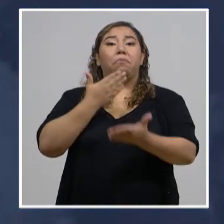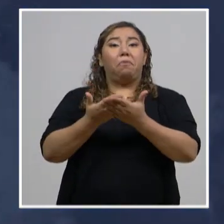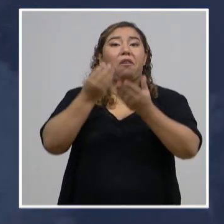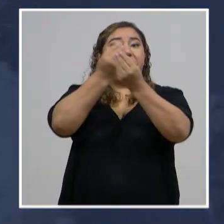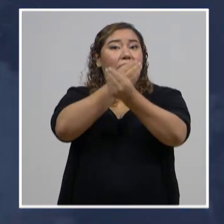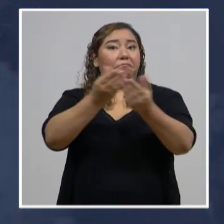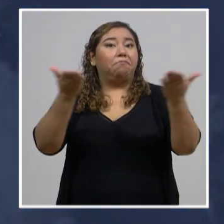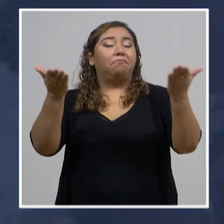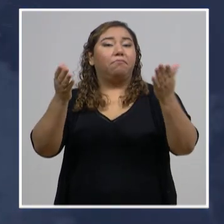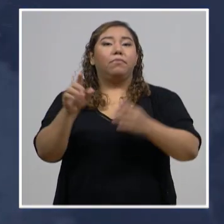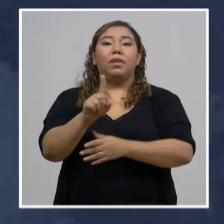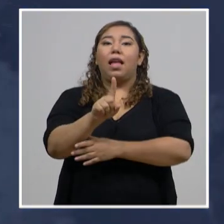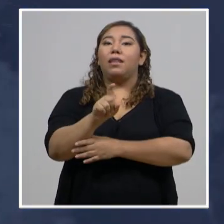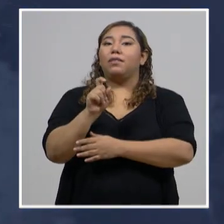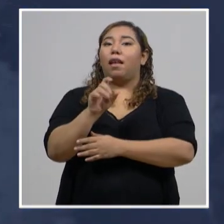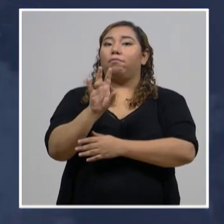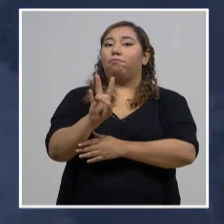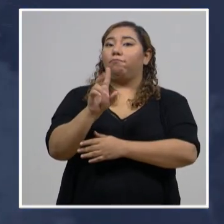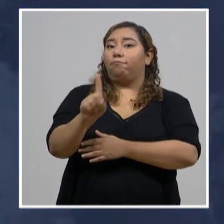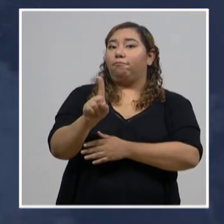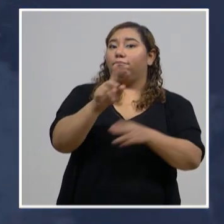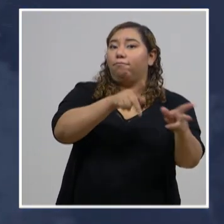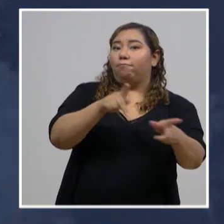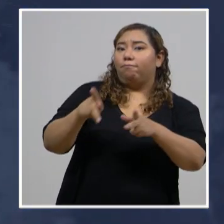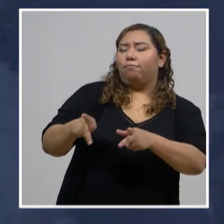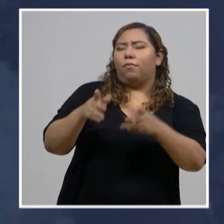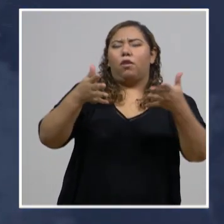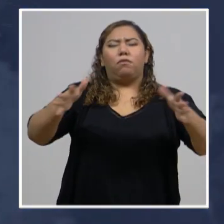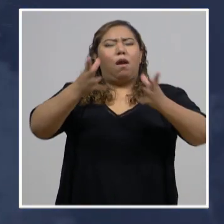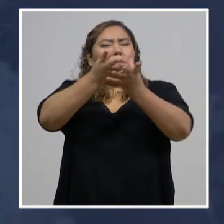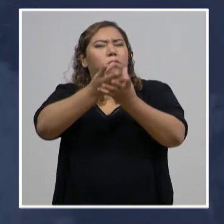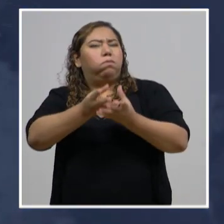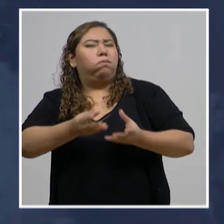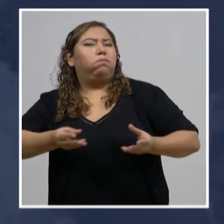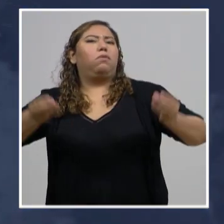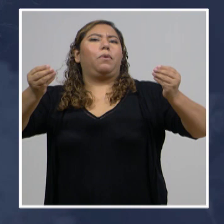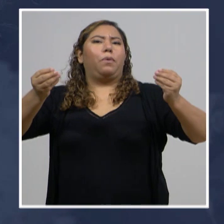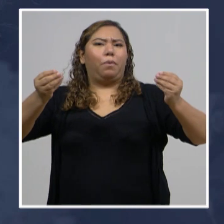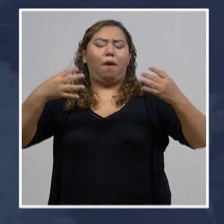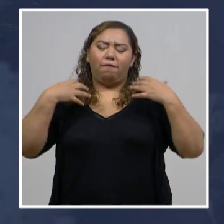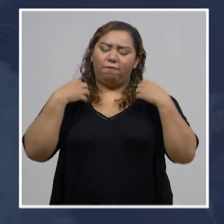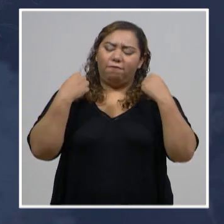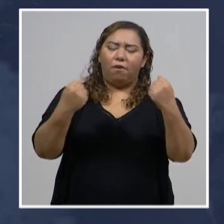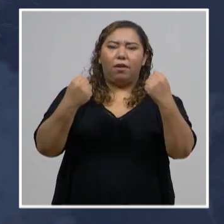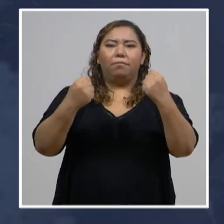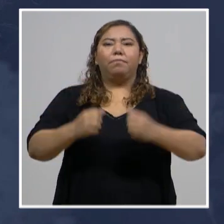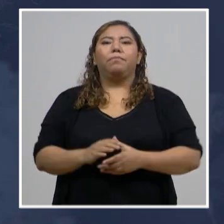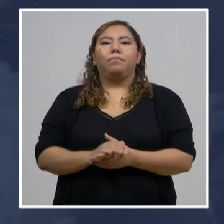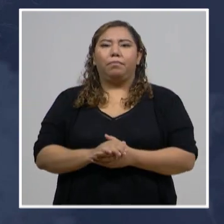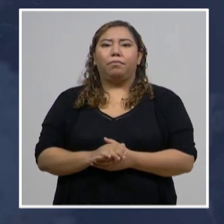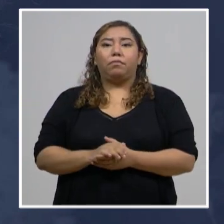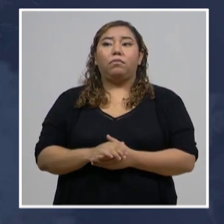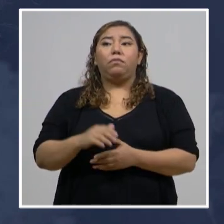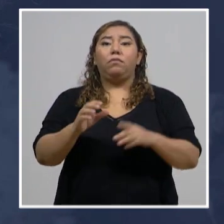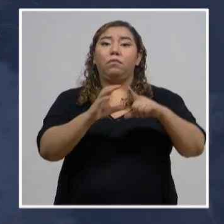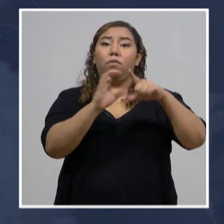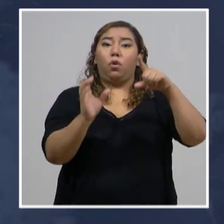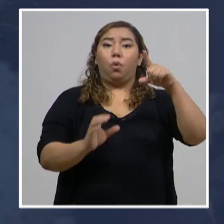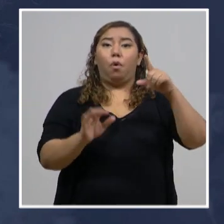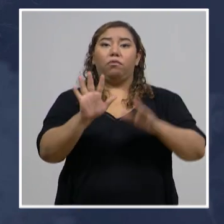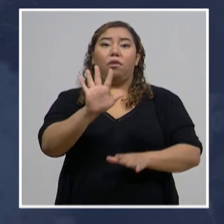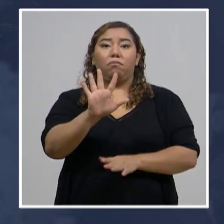171 compatriotas se han recuperado y han vencido esta enfermedad. La mayoría de Cortés,